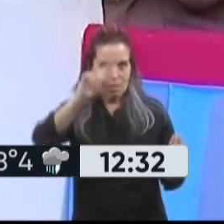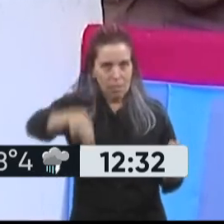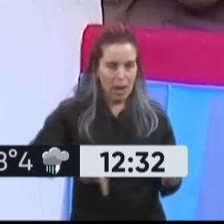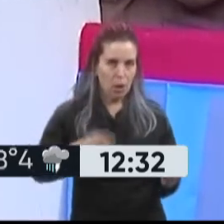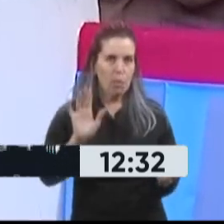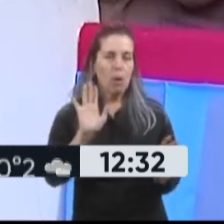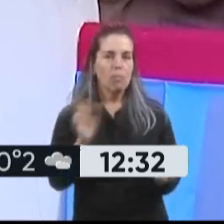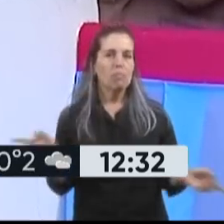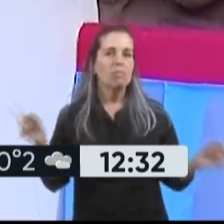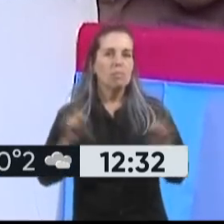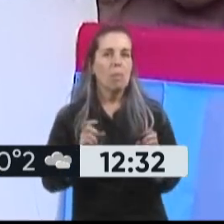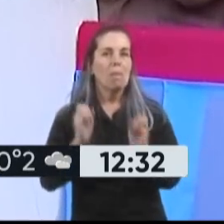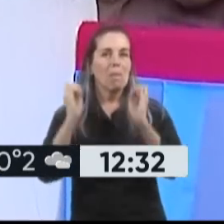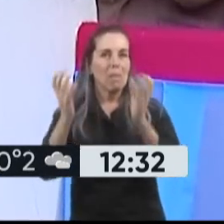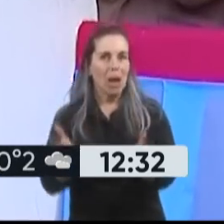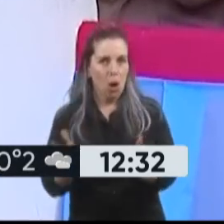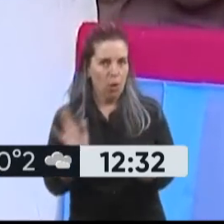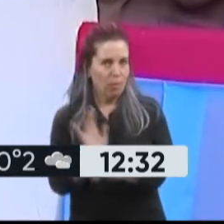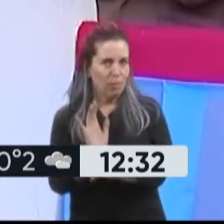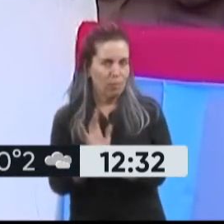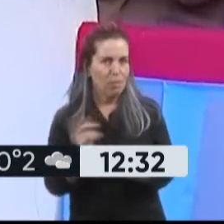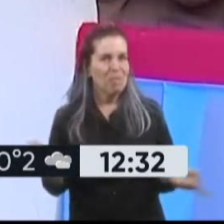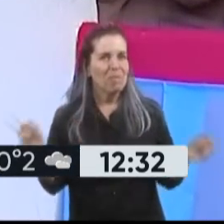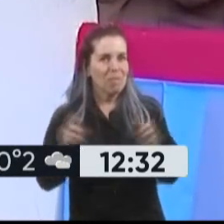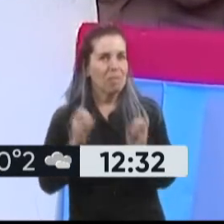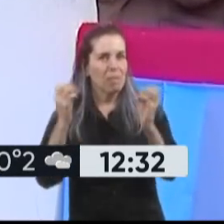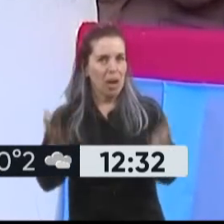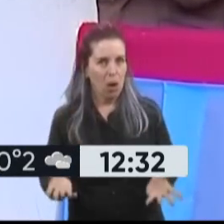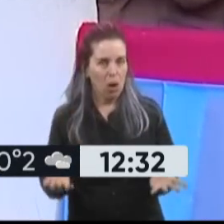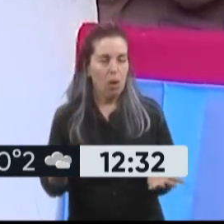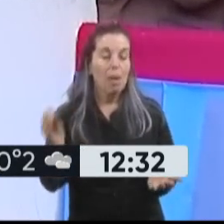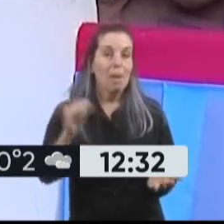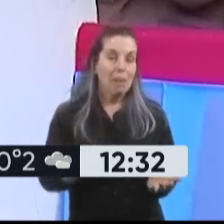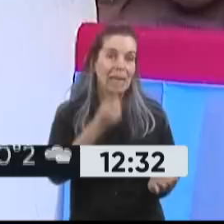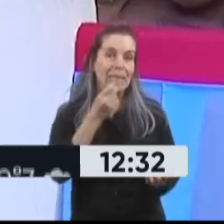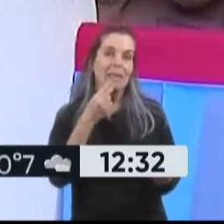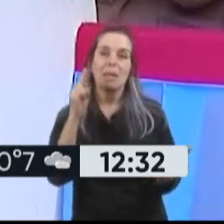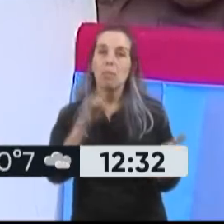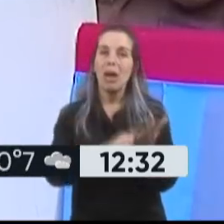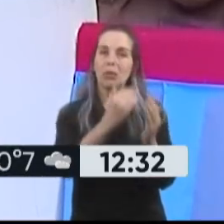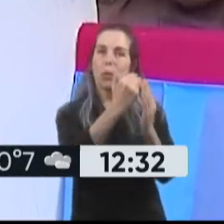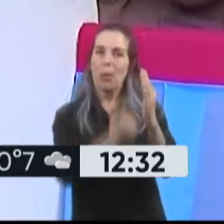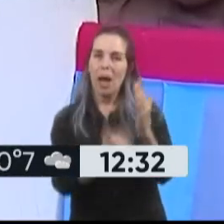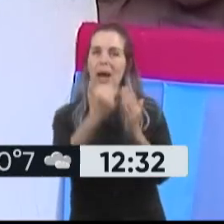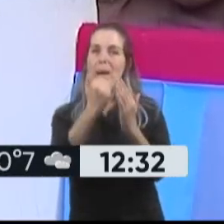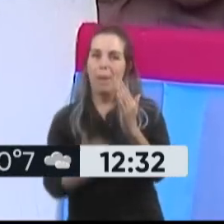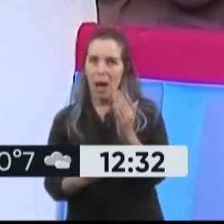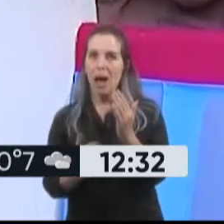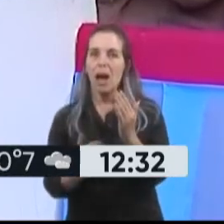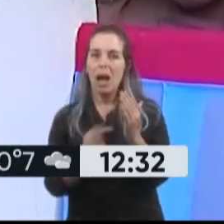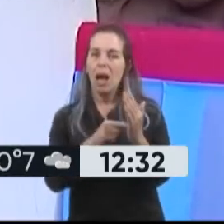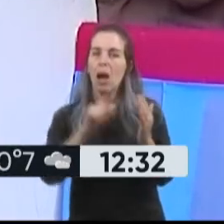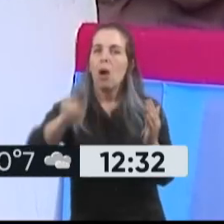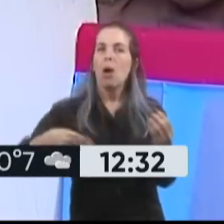cíclica. Pero además, la baja de impuestos también se va a dar con